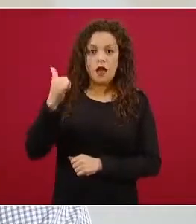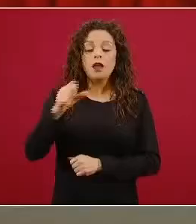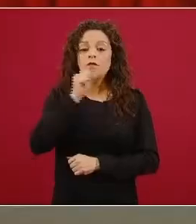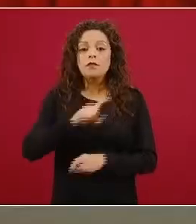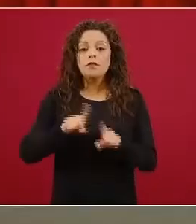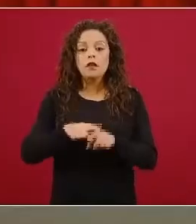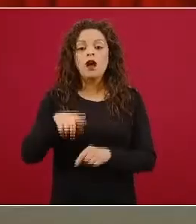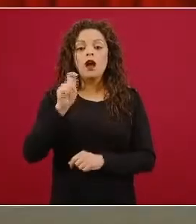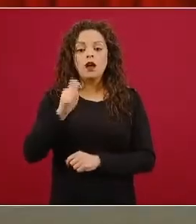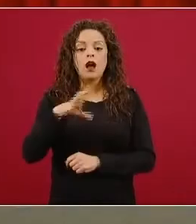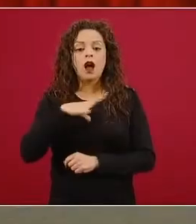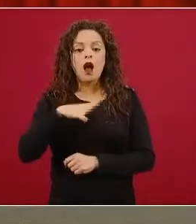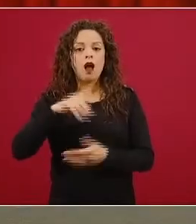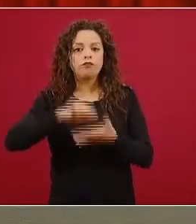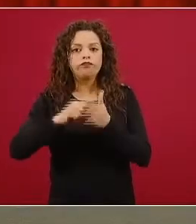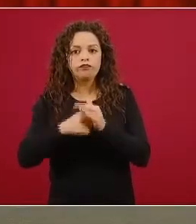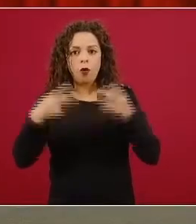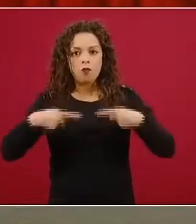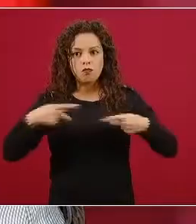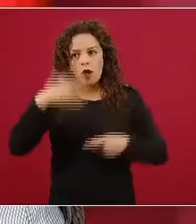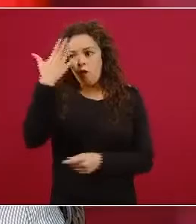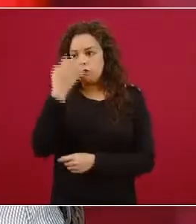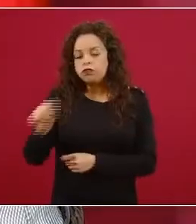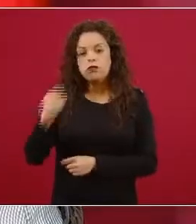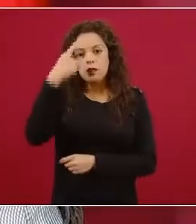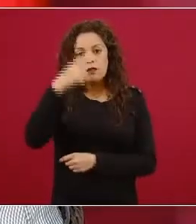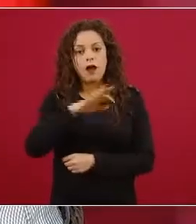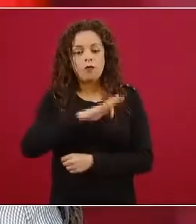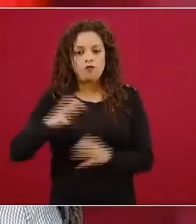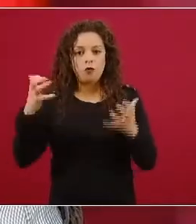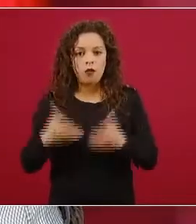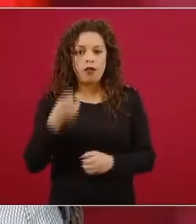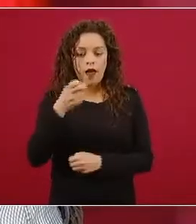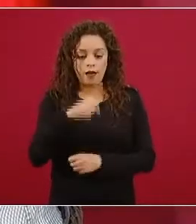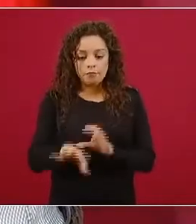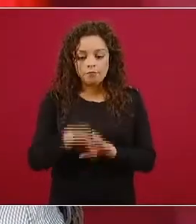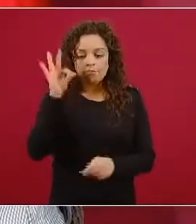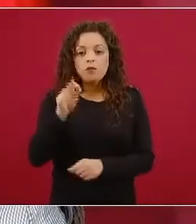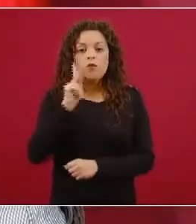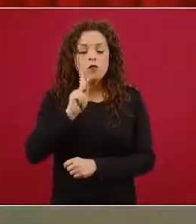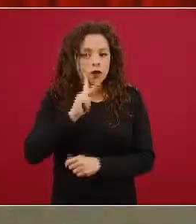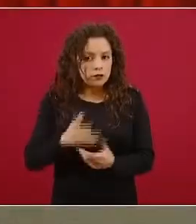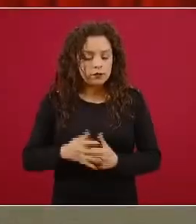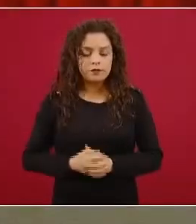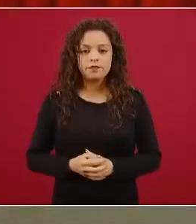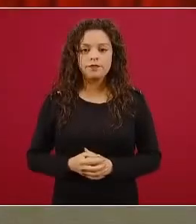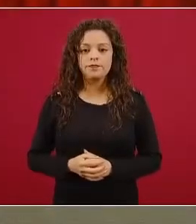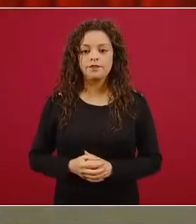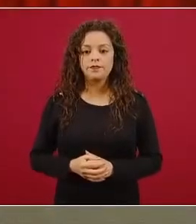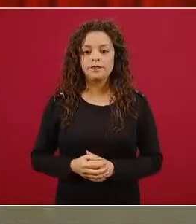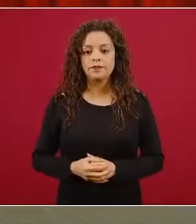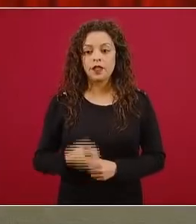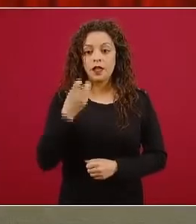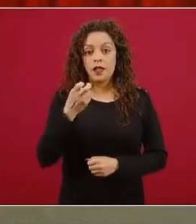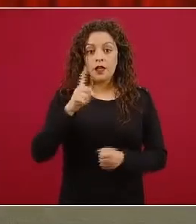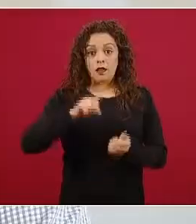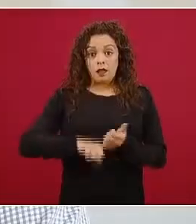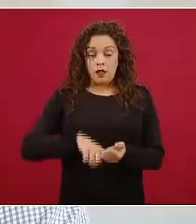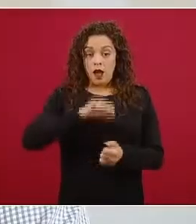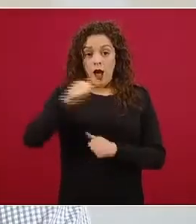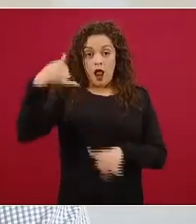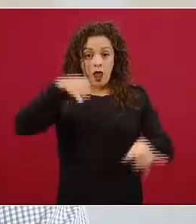personal técnico capacitado para llevar a cabo esta prueba. La Red Nacional de Laboratorios